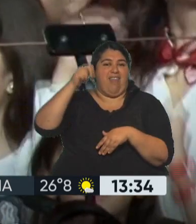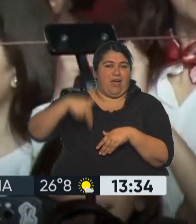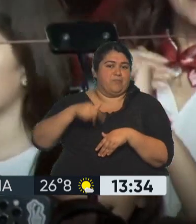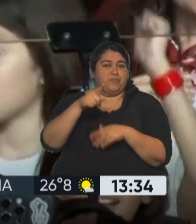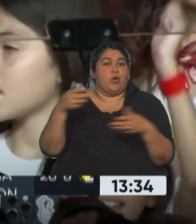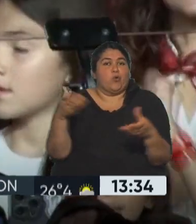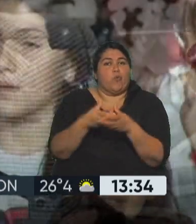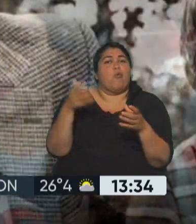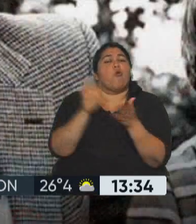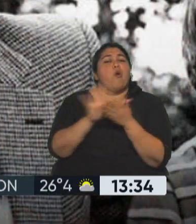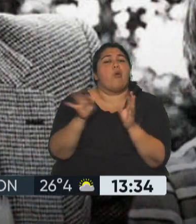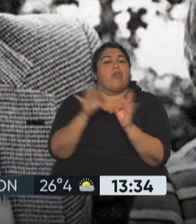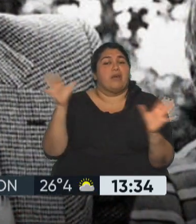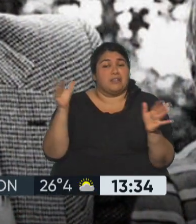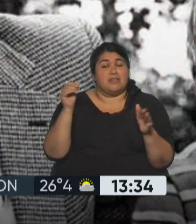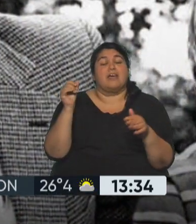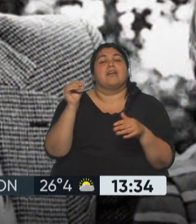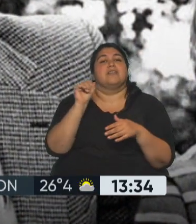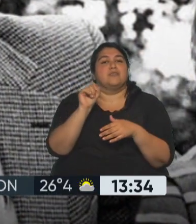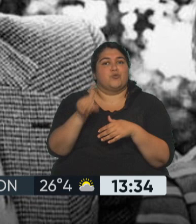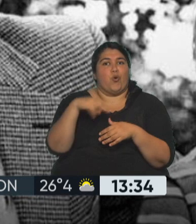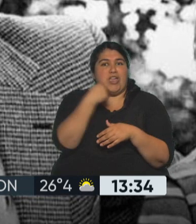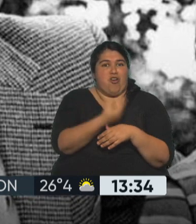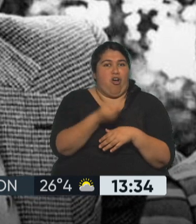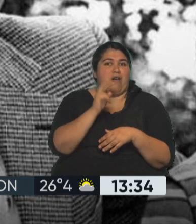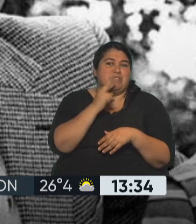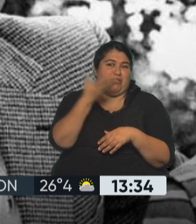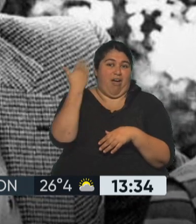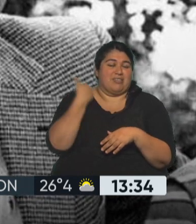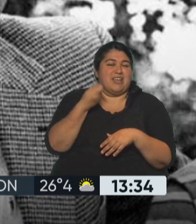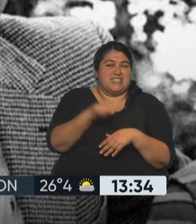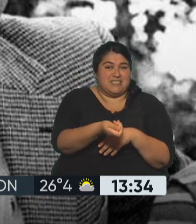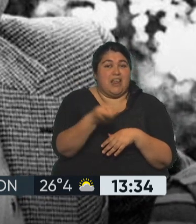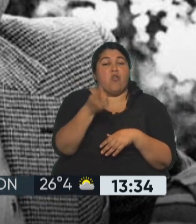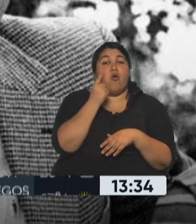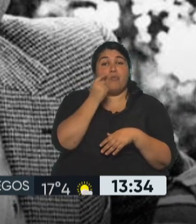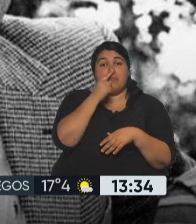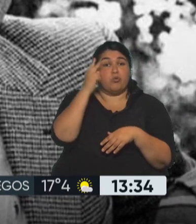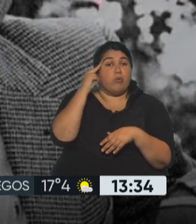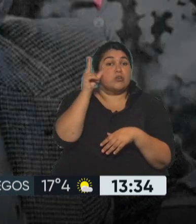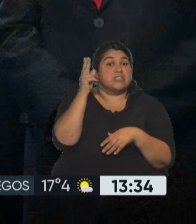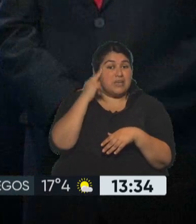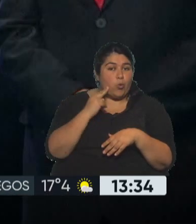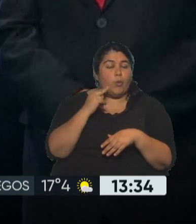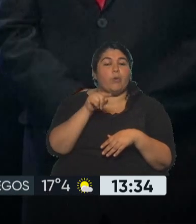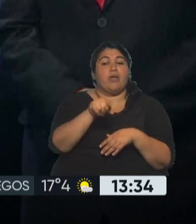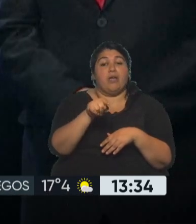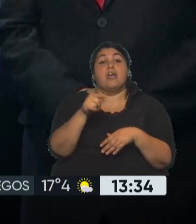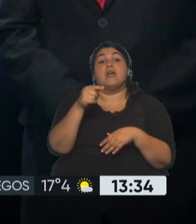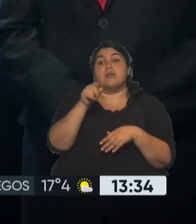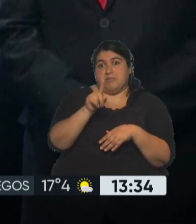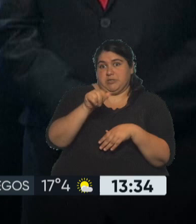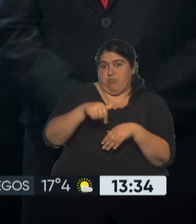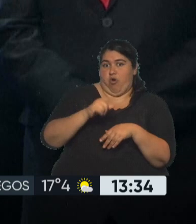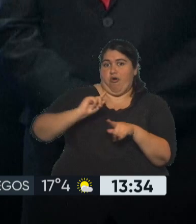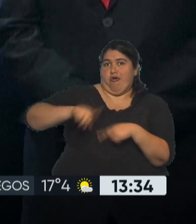Nuevo Liberalismo, hijo del dirigente liberal Luis Carlos Galán, asesinado en 1989 por el cartel de Medellín, y quien sucederá a la